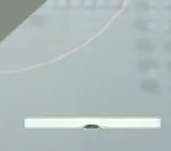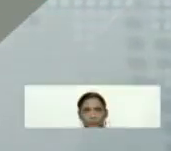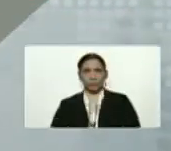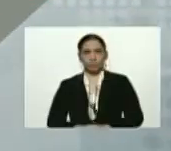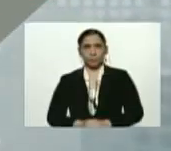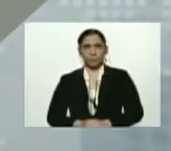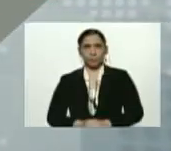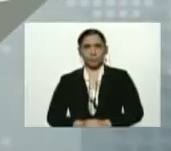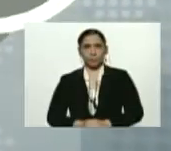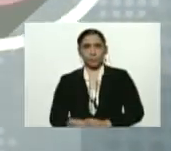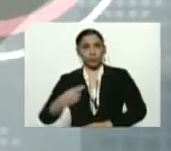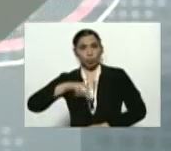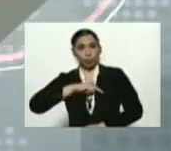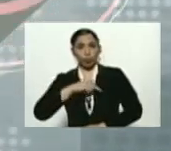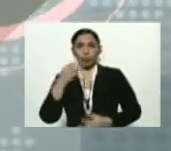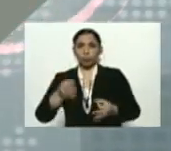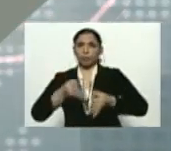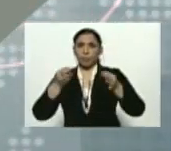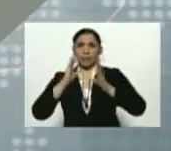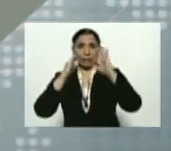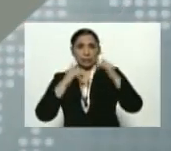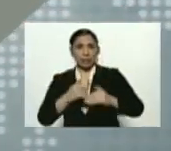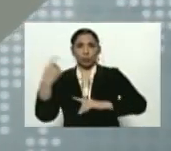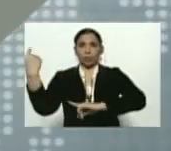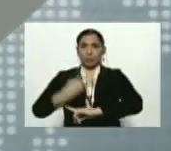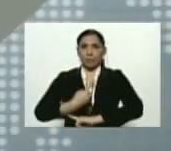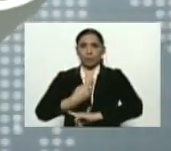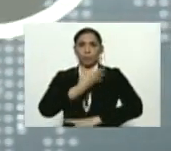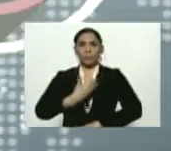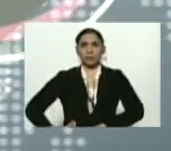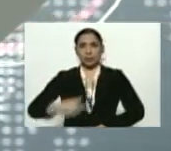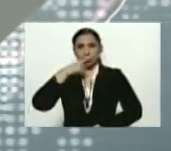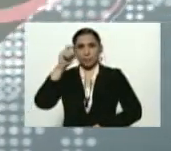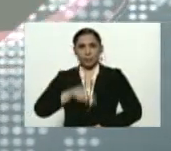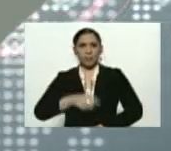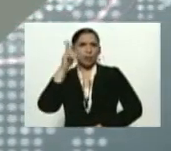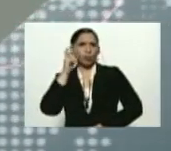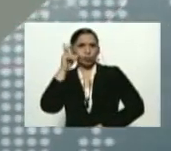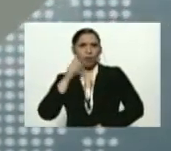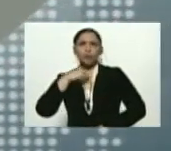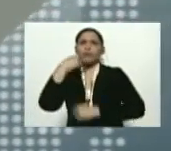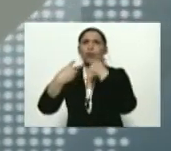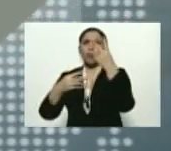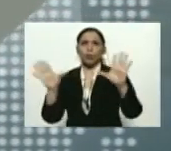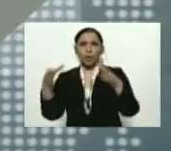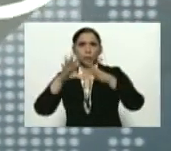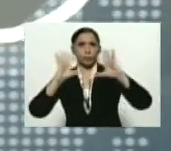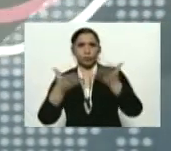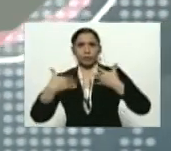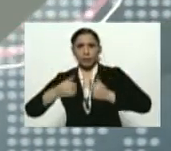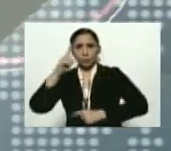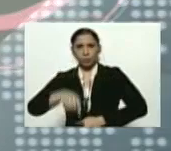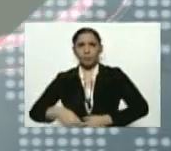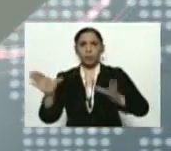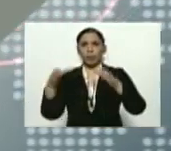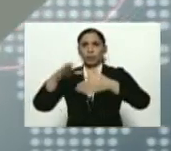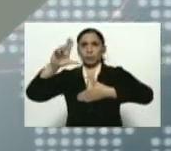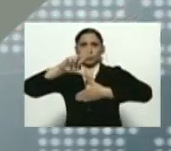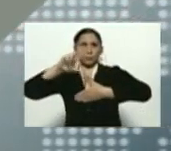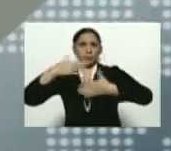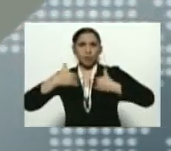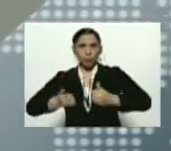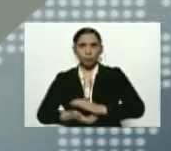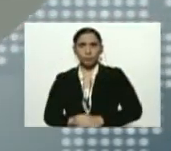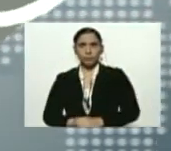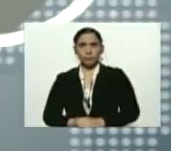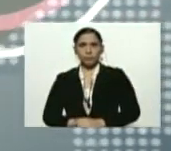República, siempre, bueno, escuchando la voz de la Organización Mundial de la Salud, de la Organización Panamericana